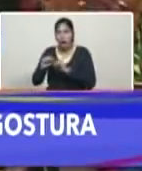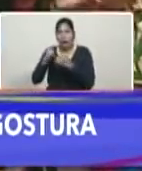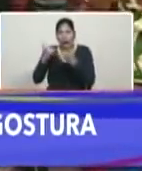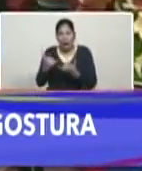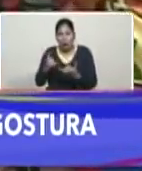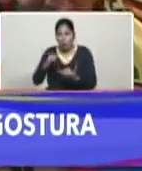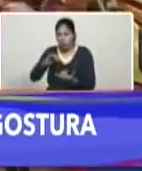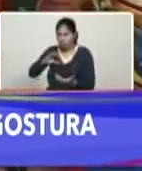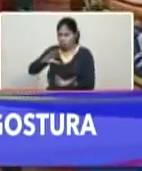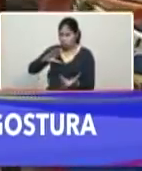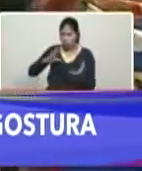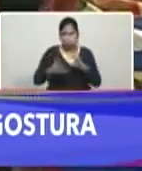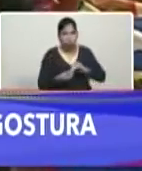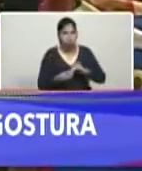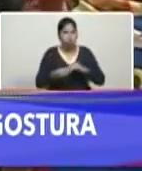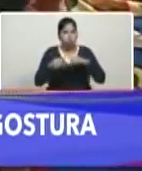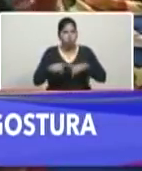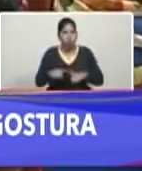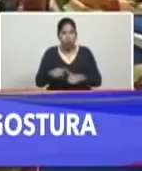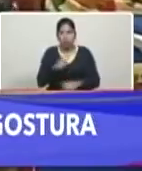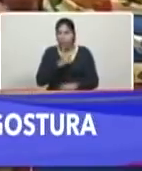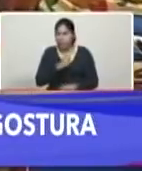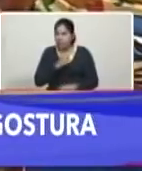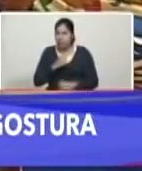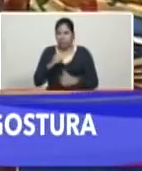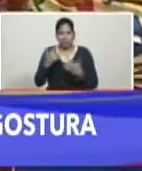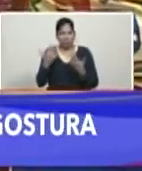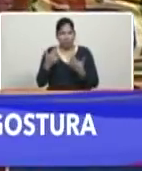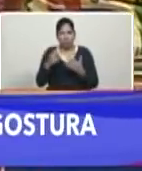militar, humana, moral,